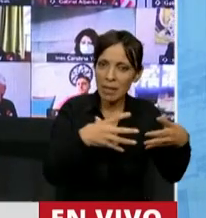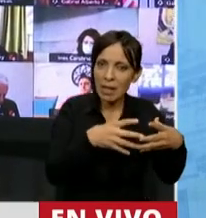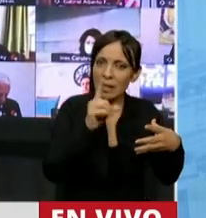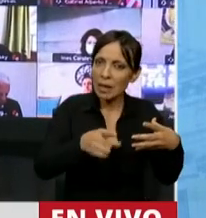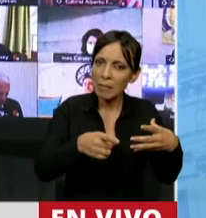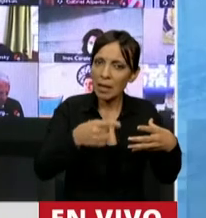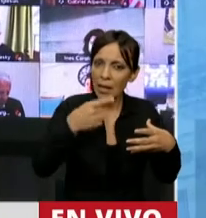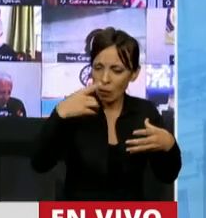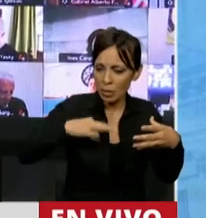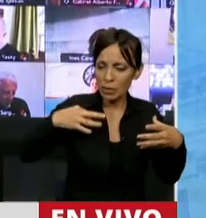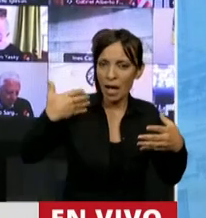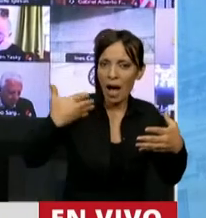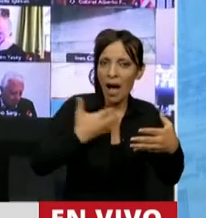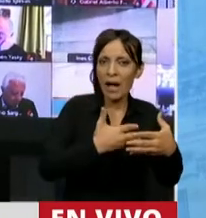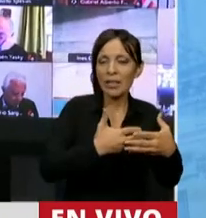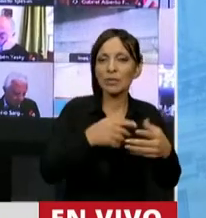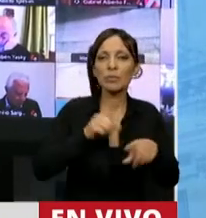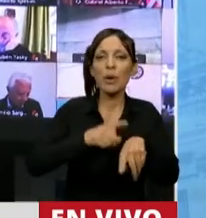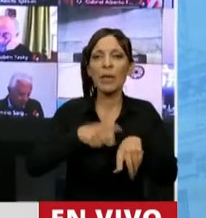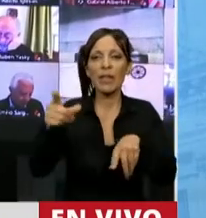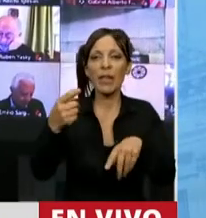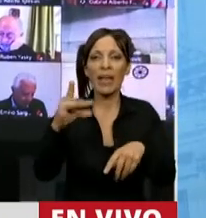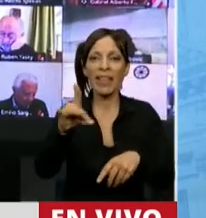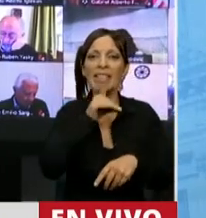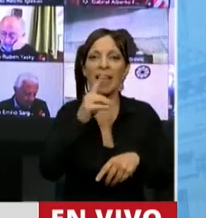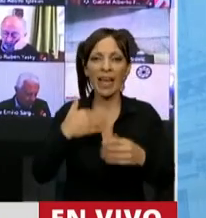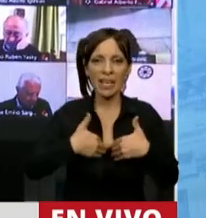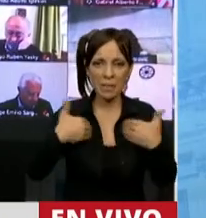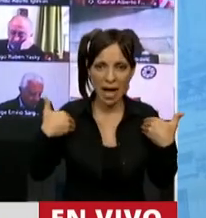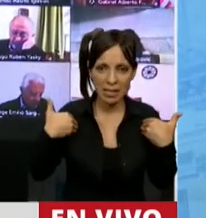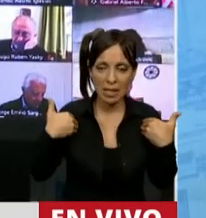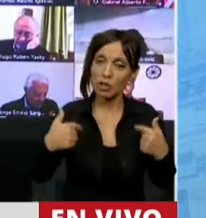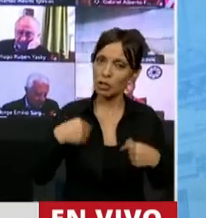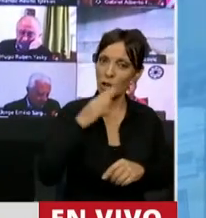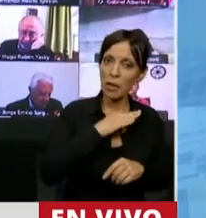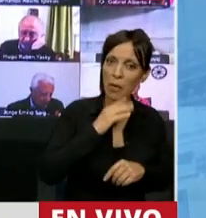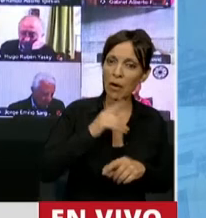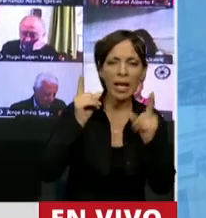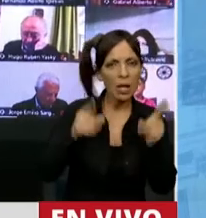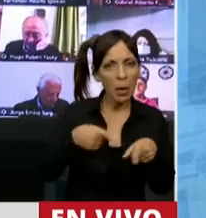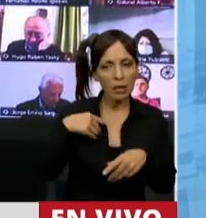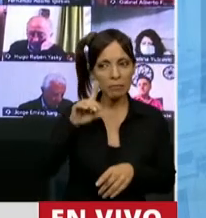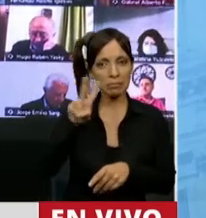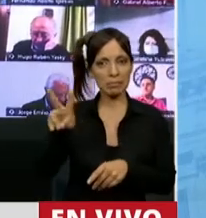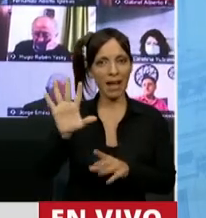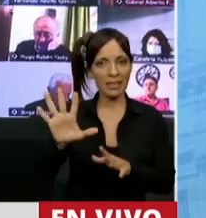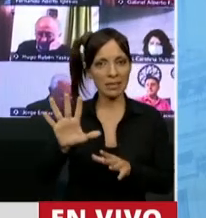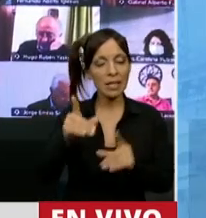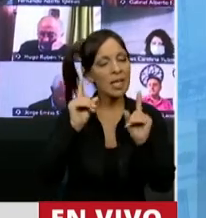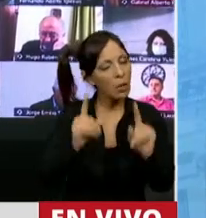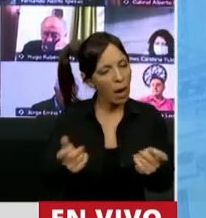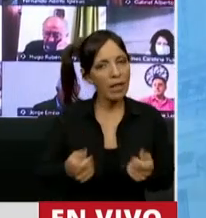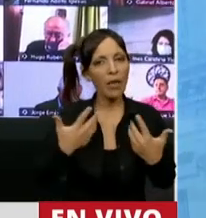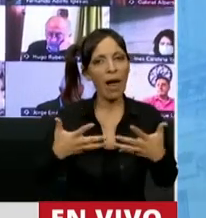última época cuando iba a dirigir a Gimnasia de Grima de la Plata, más allá que yo sea de Boca, y hasta el último momento me dio